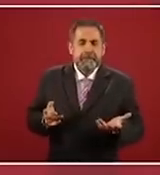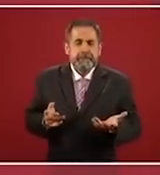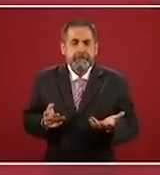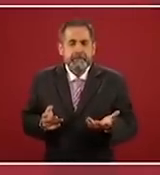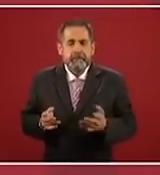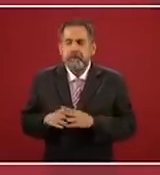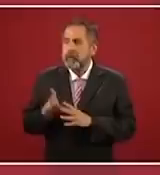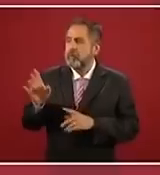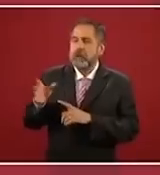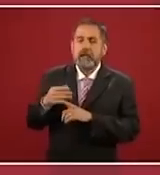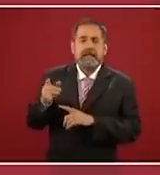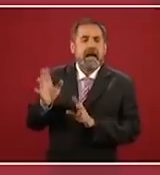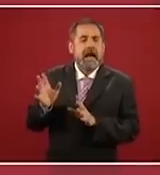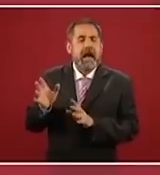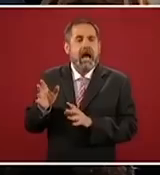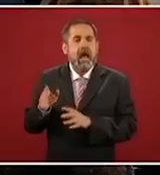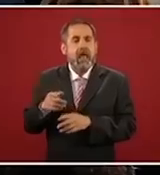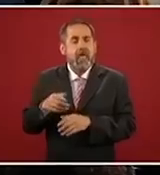tienen agarrado.